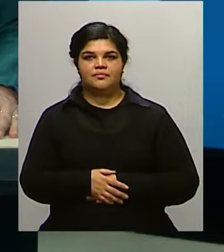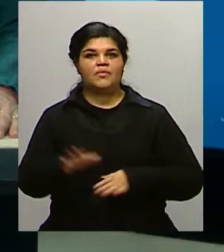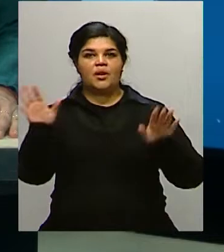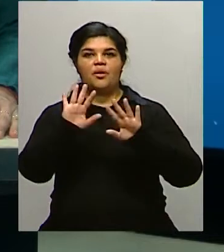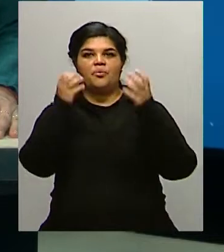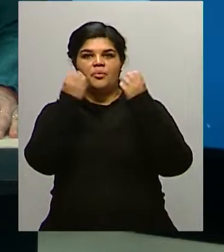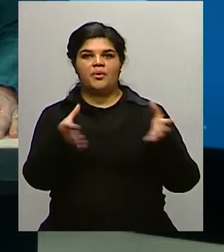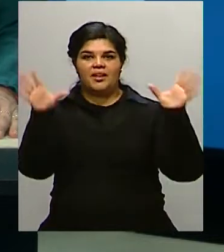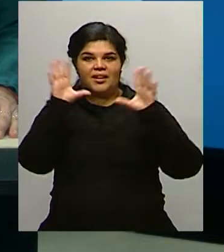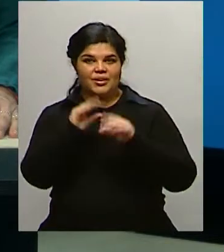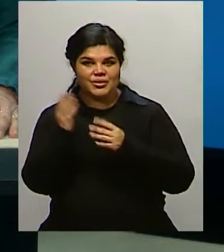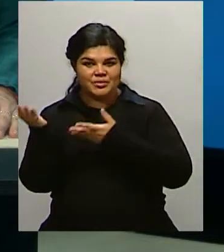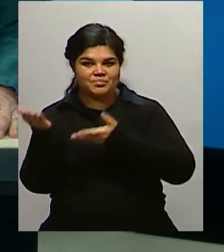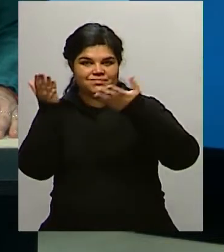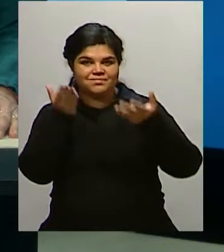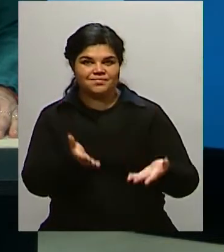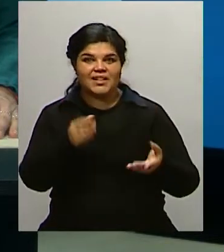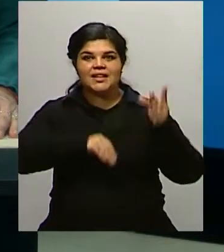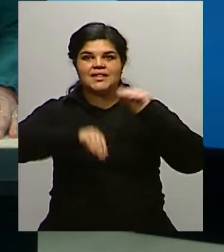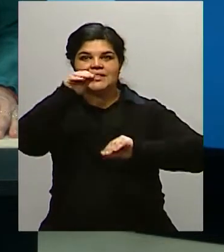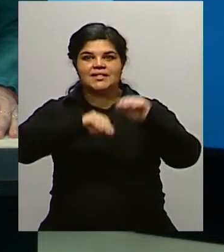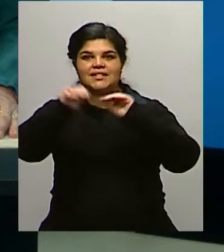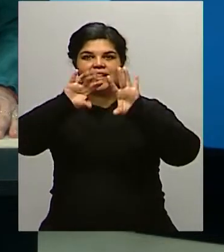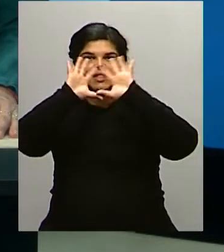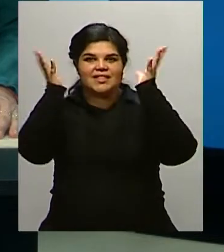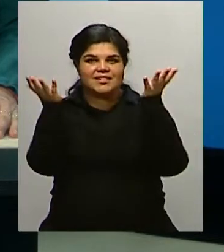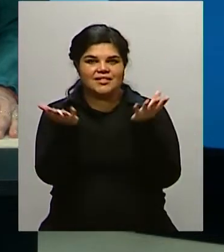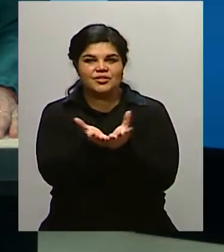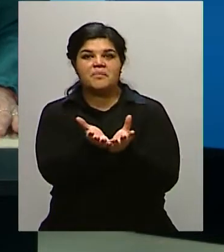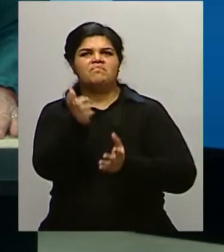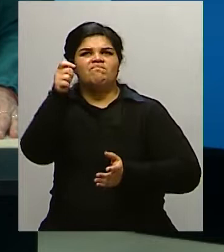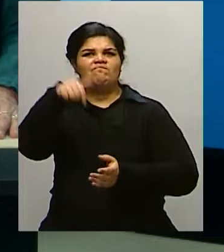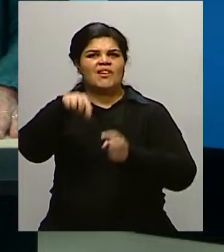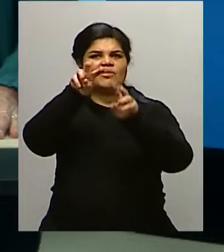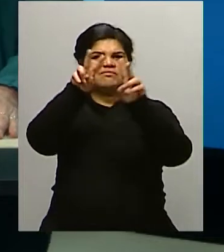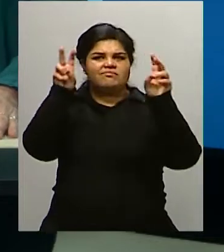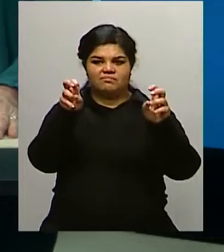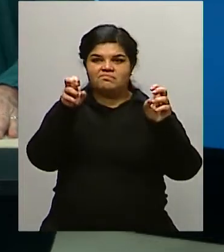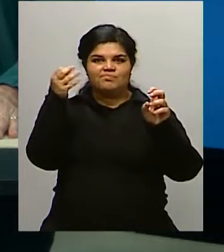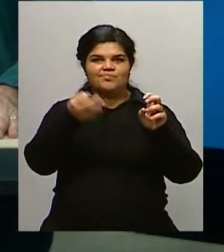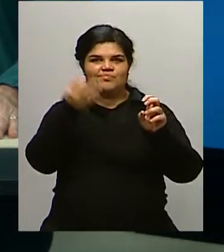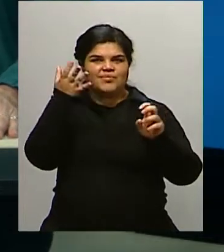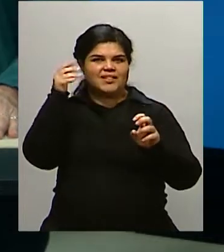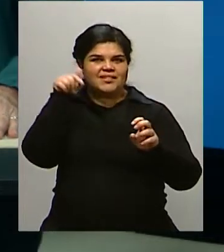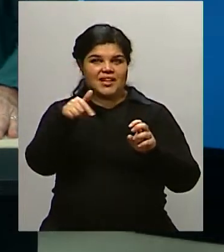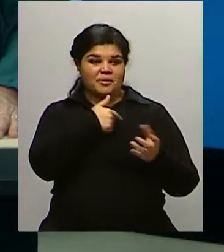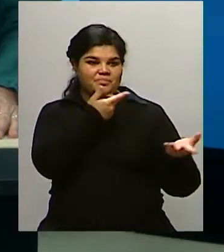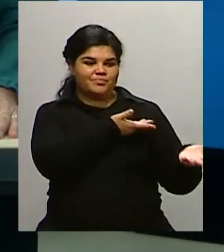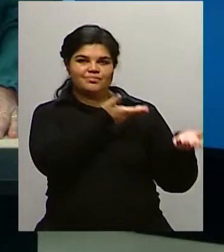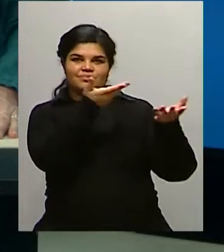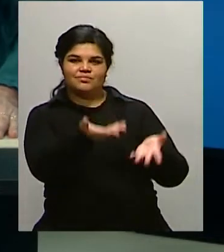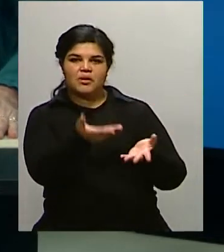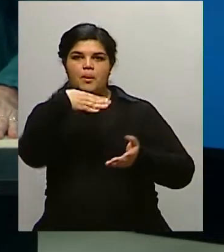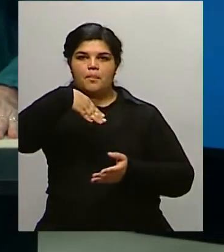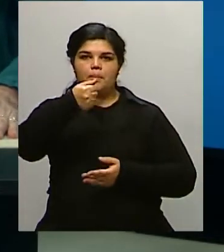¿Qué tal? Muy buenas noches. Bienvenidos a esta edición de Chat Internacional. Y vamos a hablar de un tema bastante particular. Lo vamos a presentar a Mario